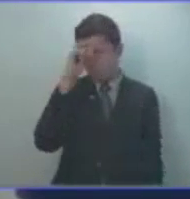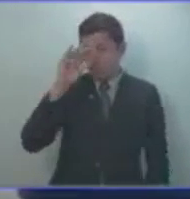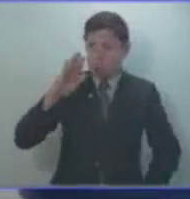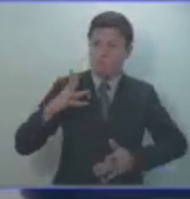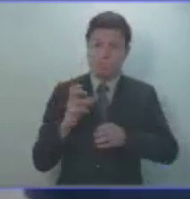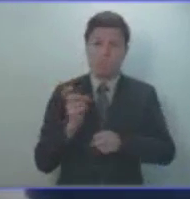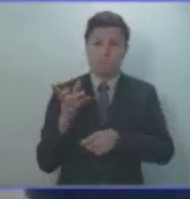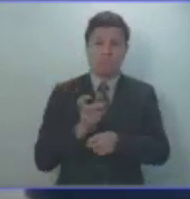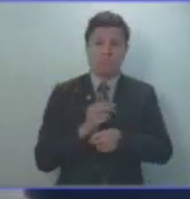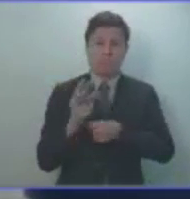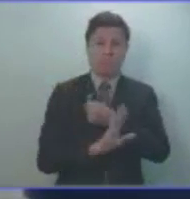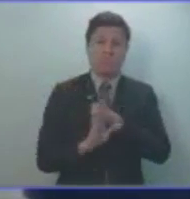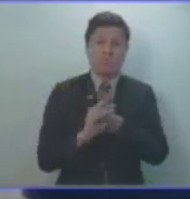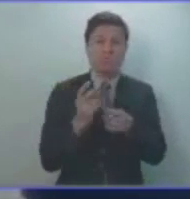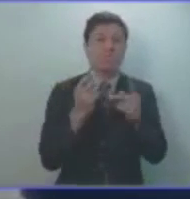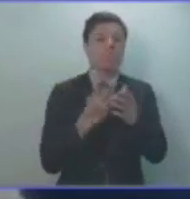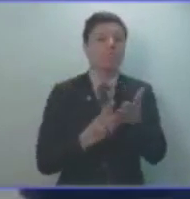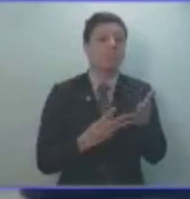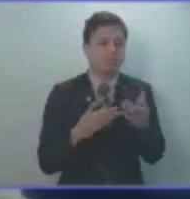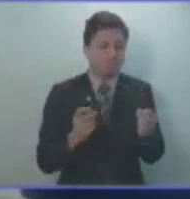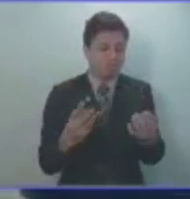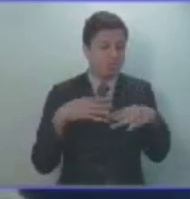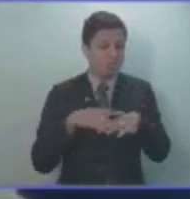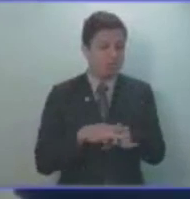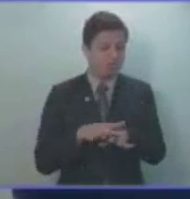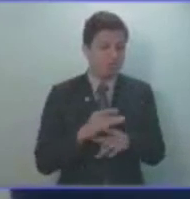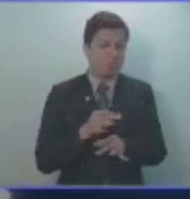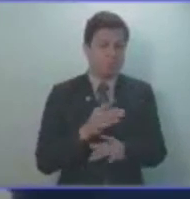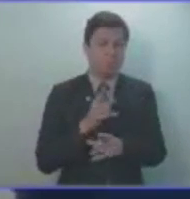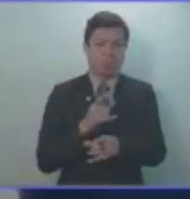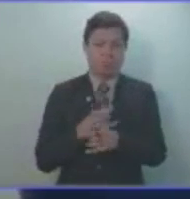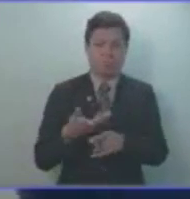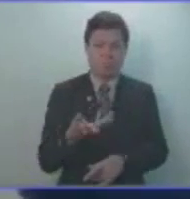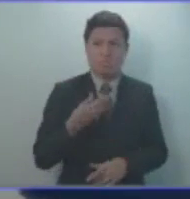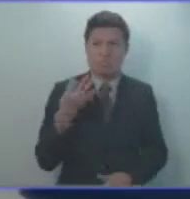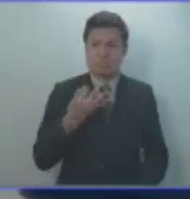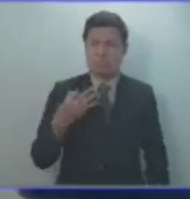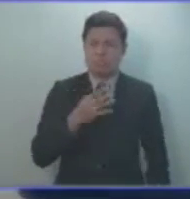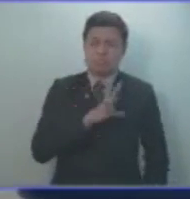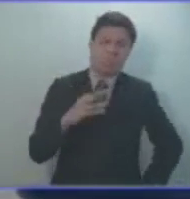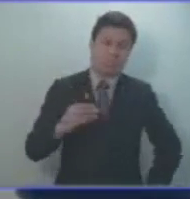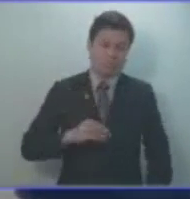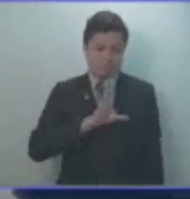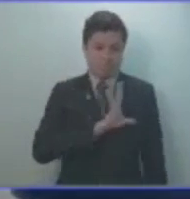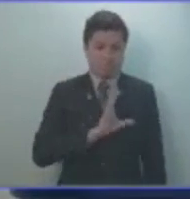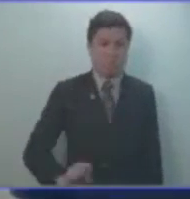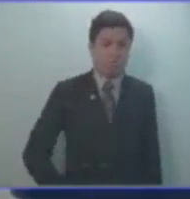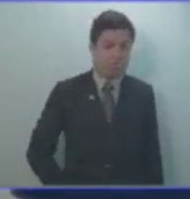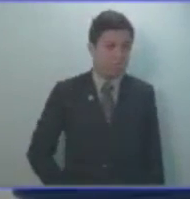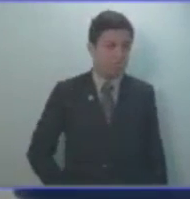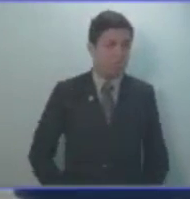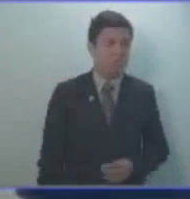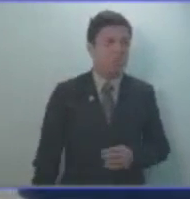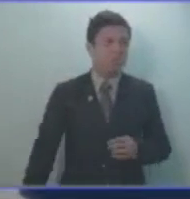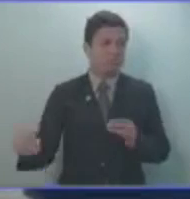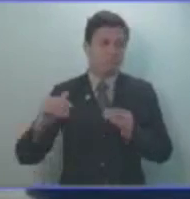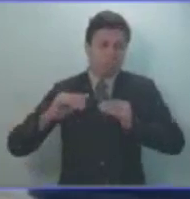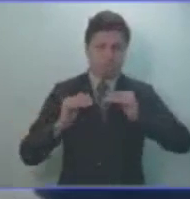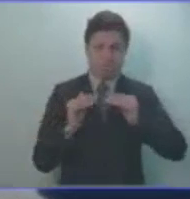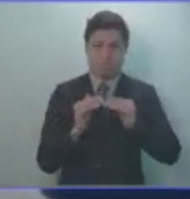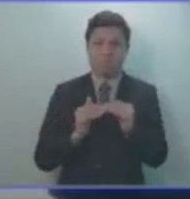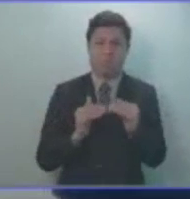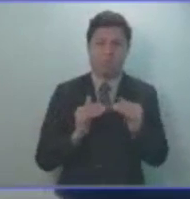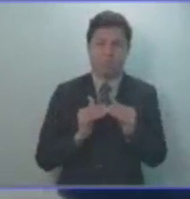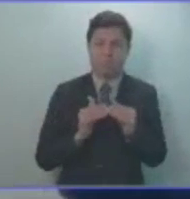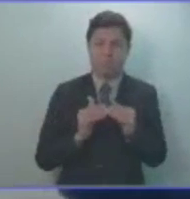asegurar que el presupuesto esté acorde a las necesidades de la familia salvadoreña y además que